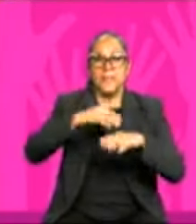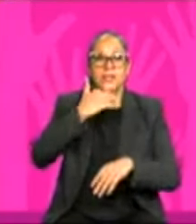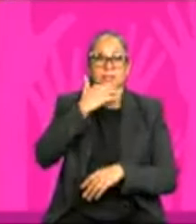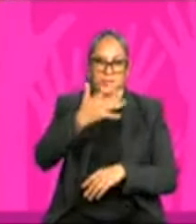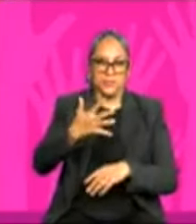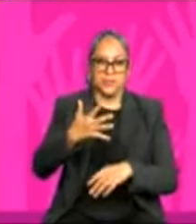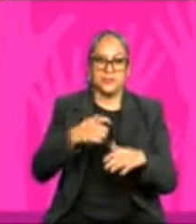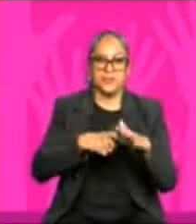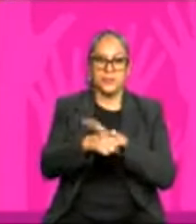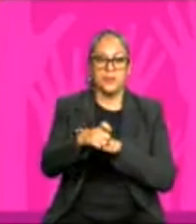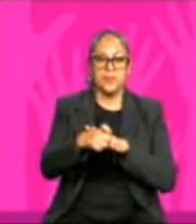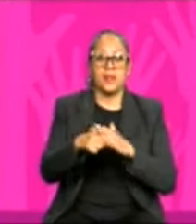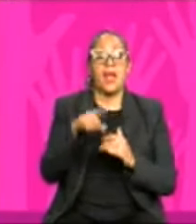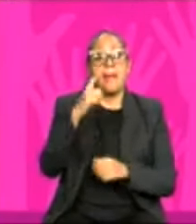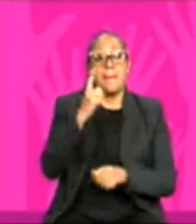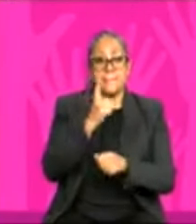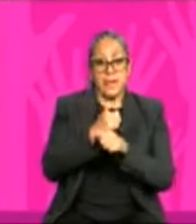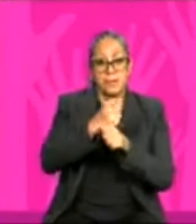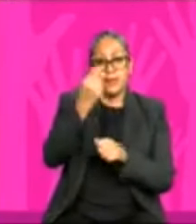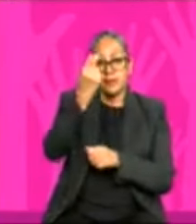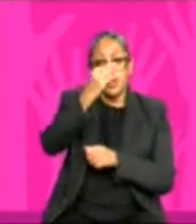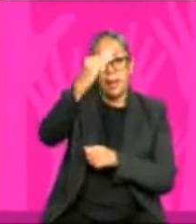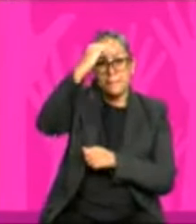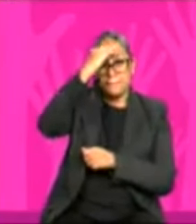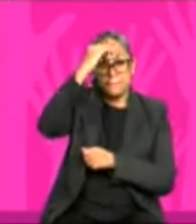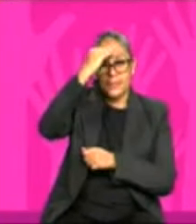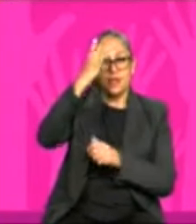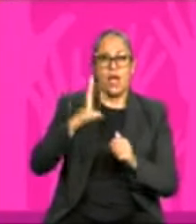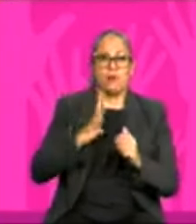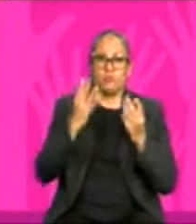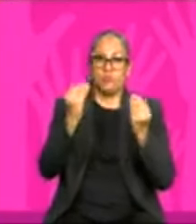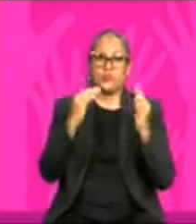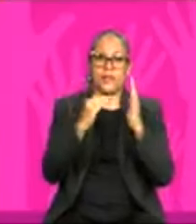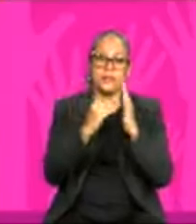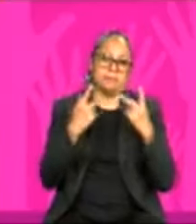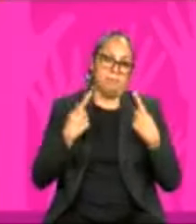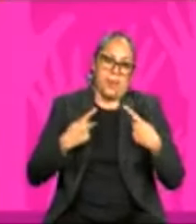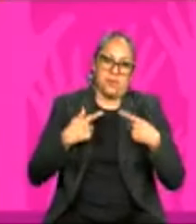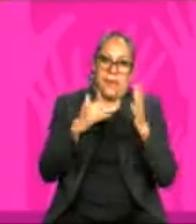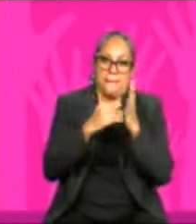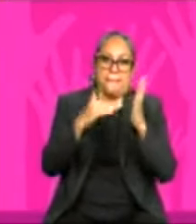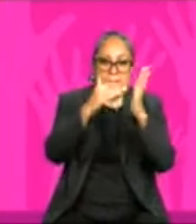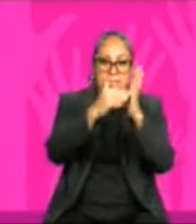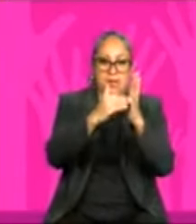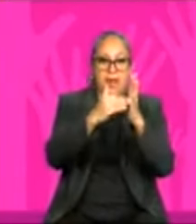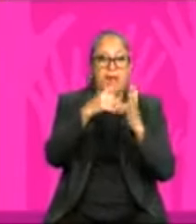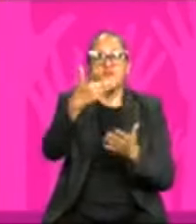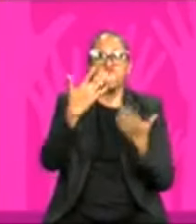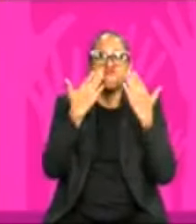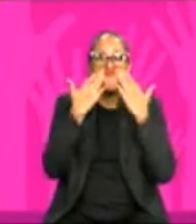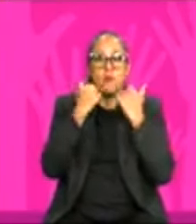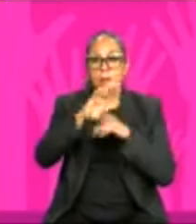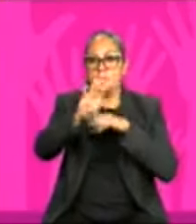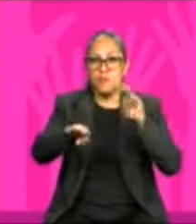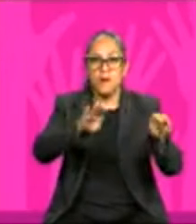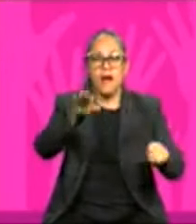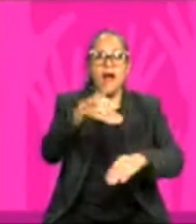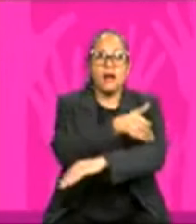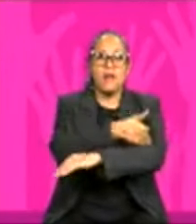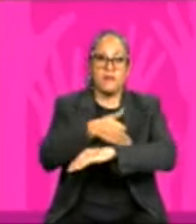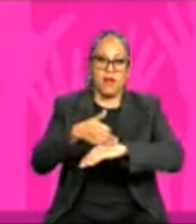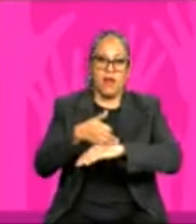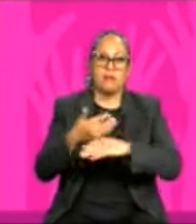No se puede hablar de seguridad sin pensar en las miles de personas que han perdido un familiar, a un amigo, a un ser querido por